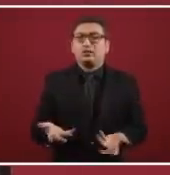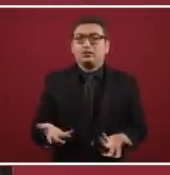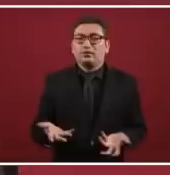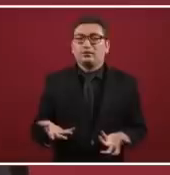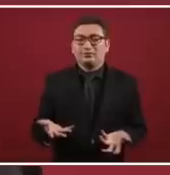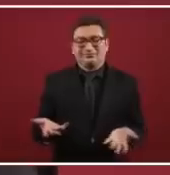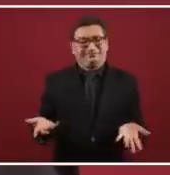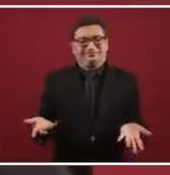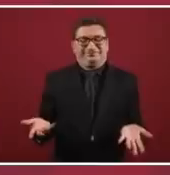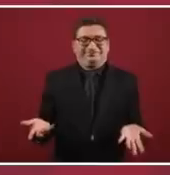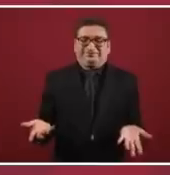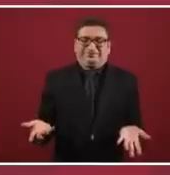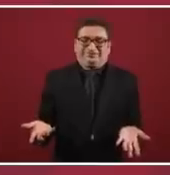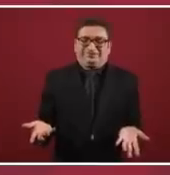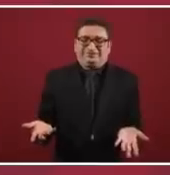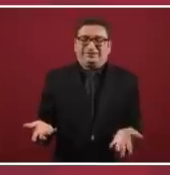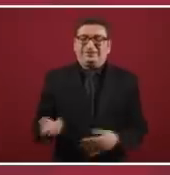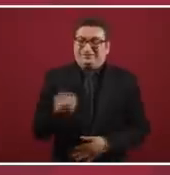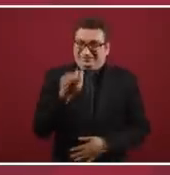Por eso